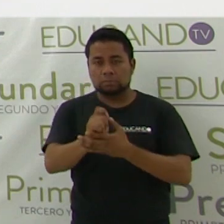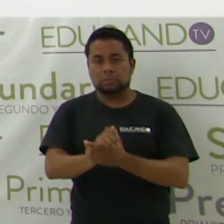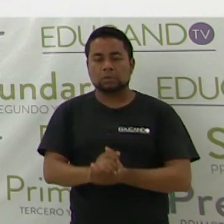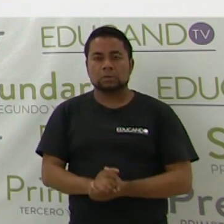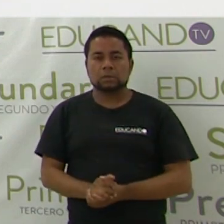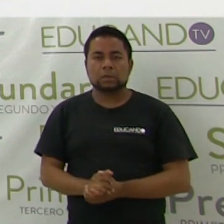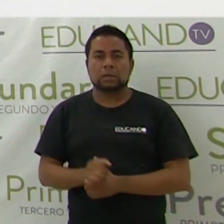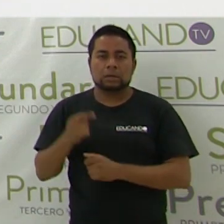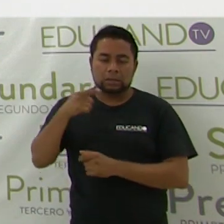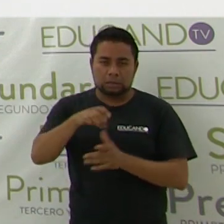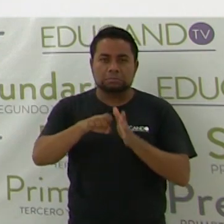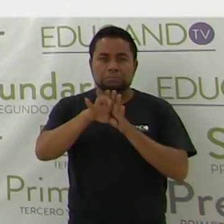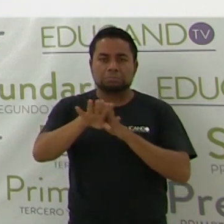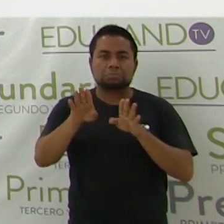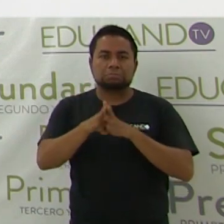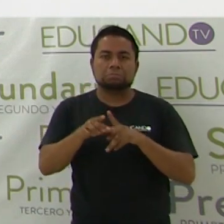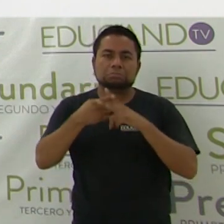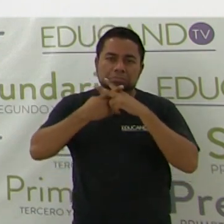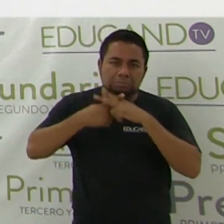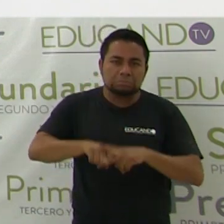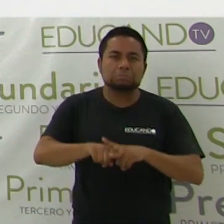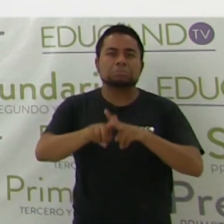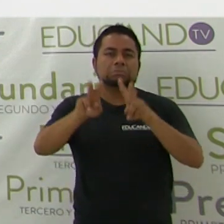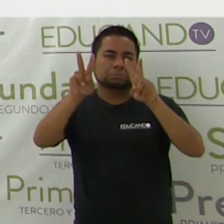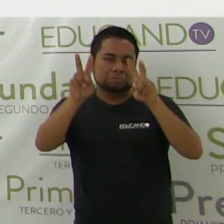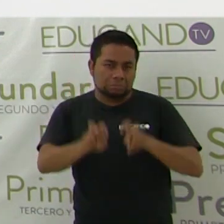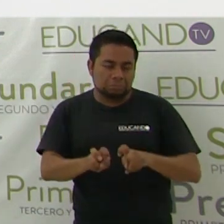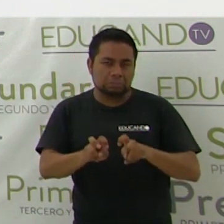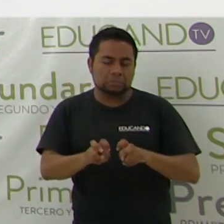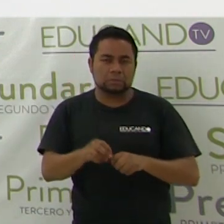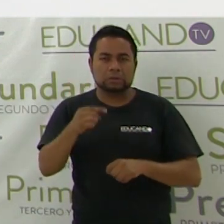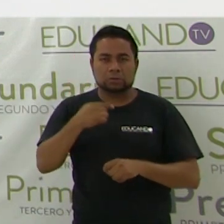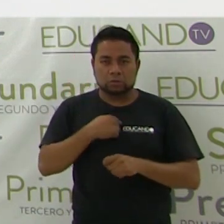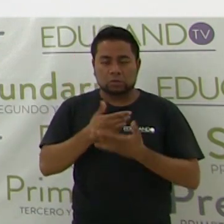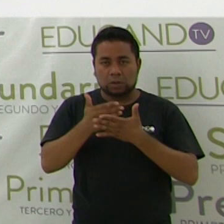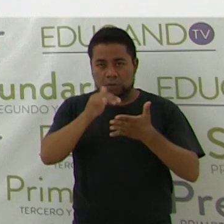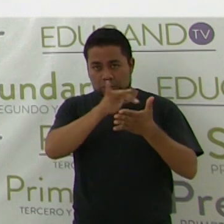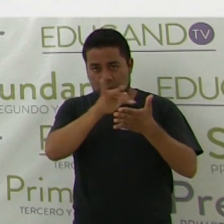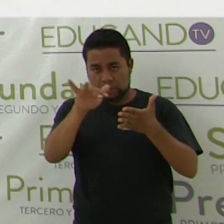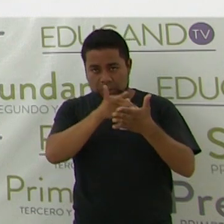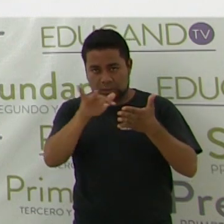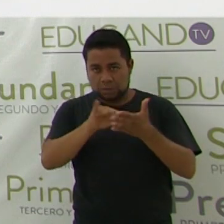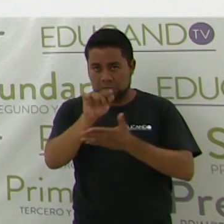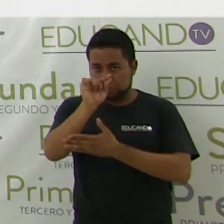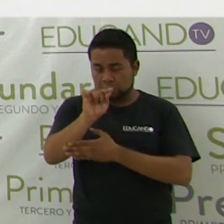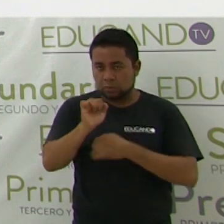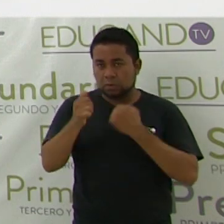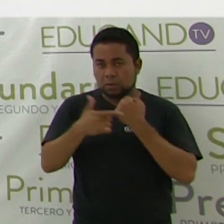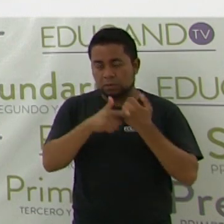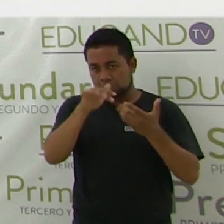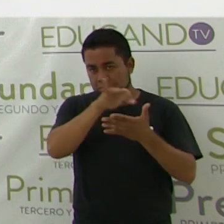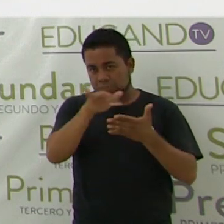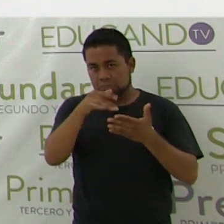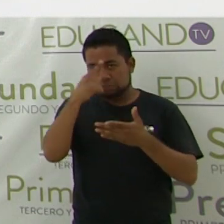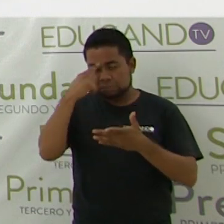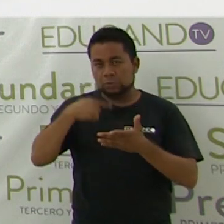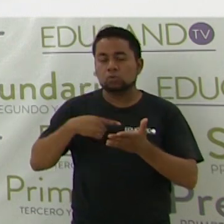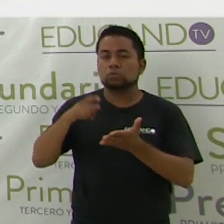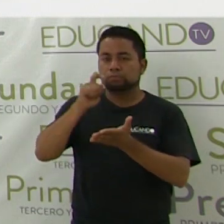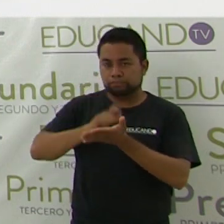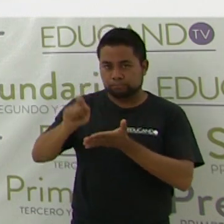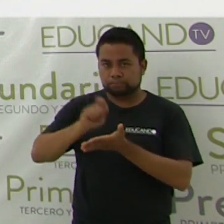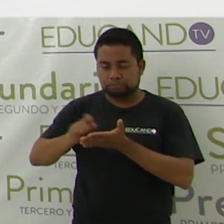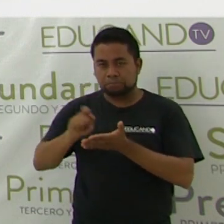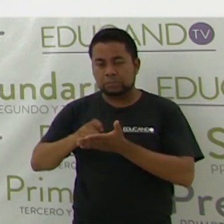ahí introducimos al tema. Les voy a leer un poco un texto que escribí y que